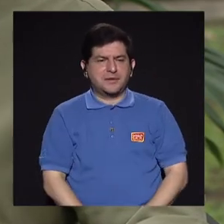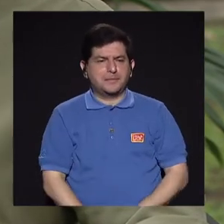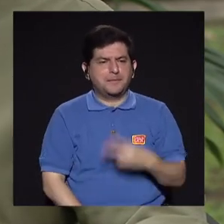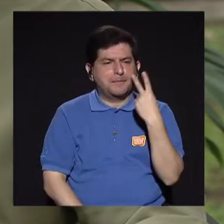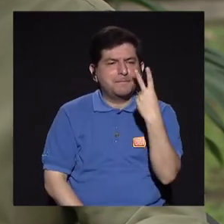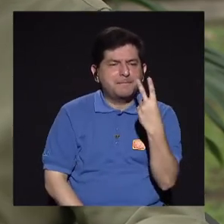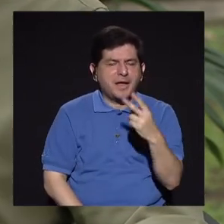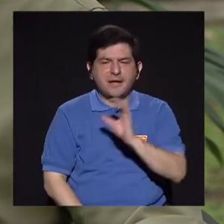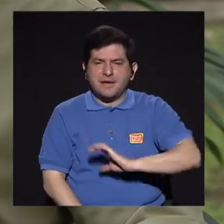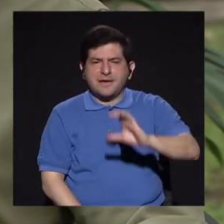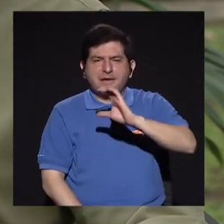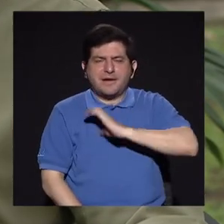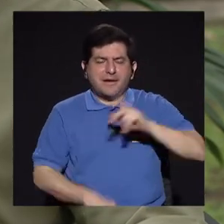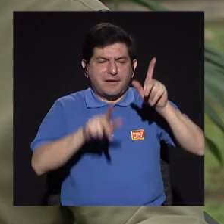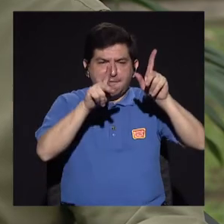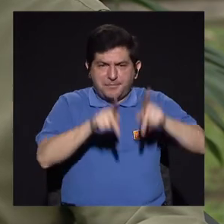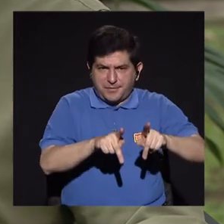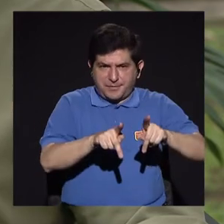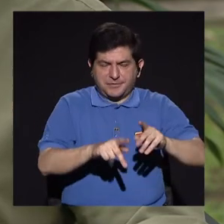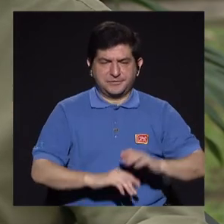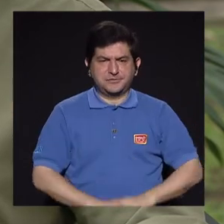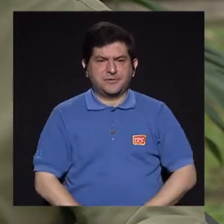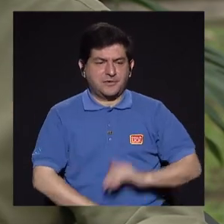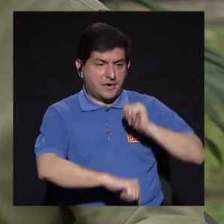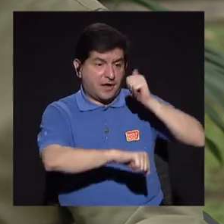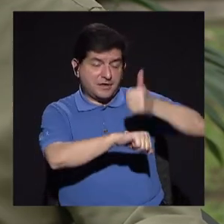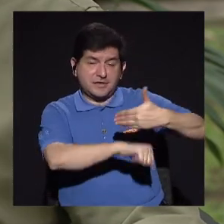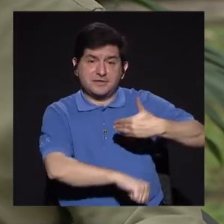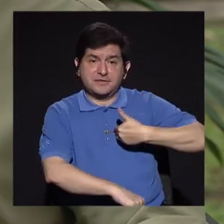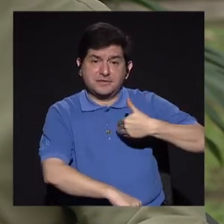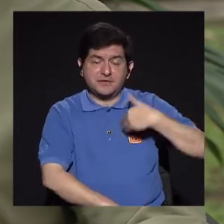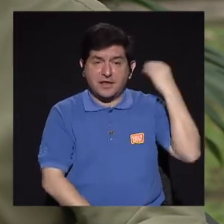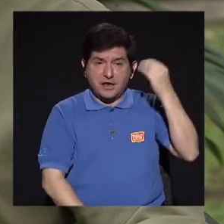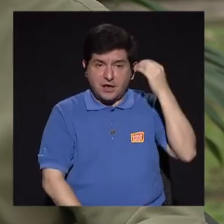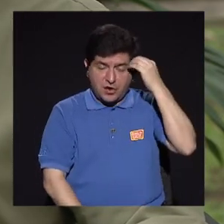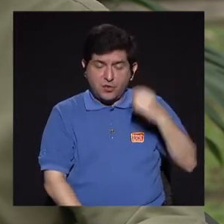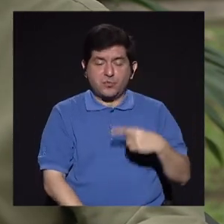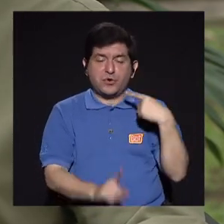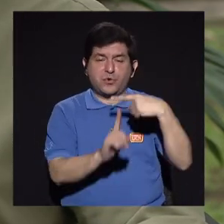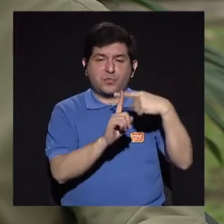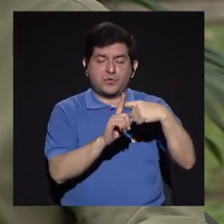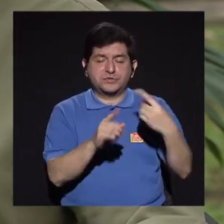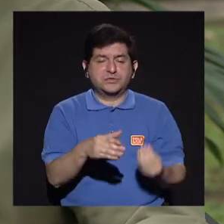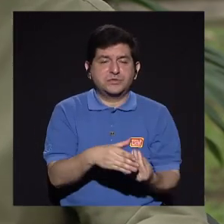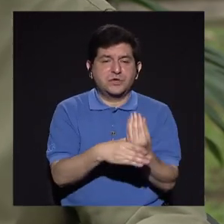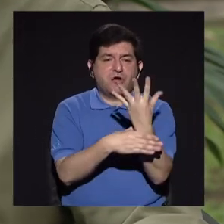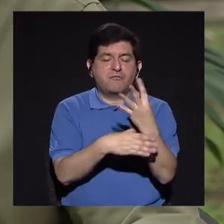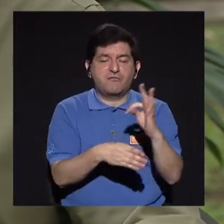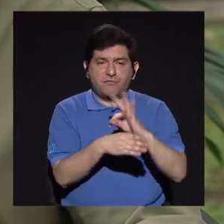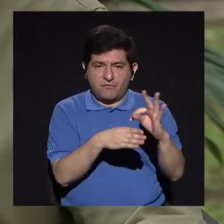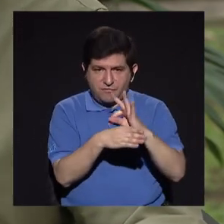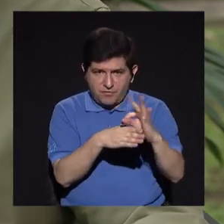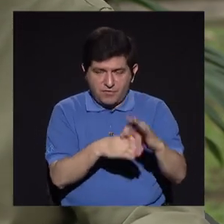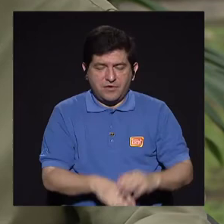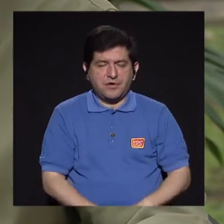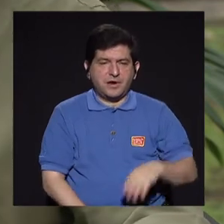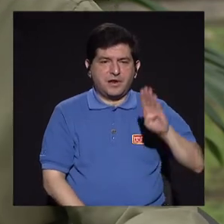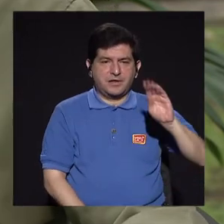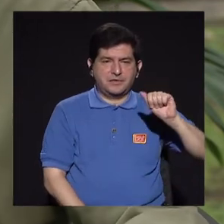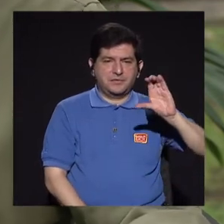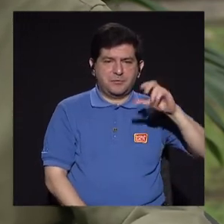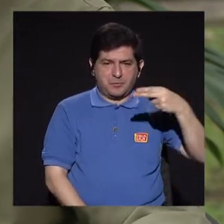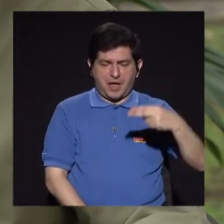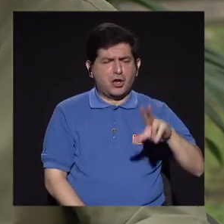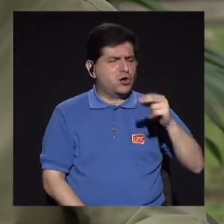variables o qué características de una persona definen que tengan una opinión positiva sobre las flores. O sea, sobre el tratamiento con flores de Bach. No es